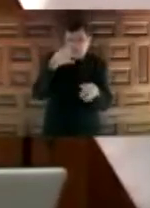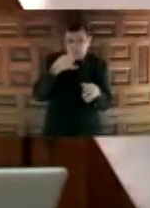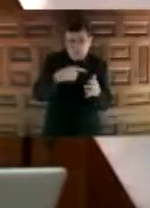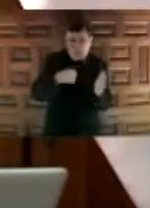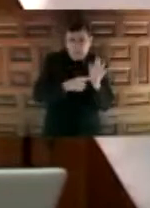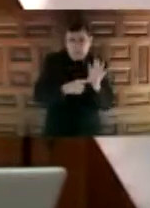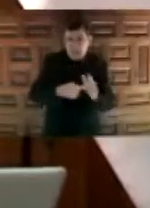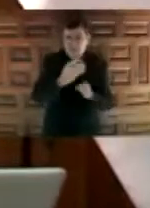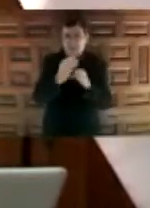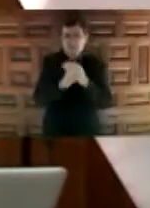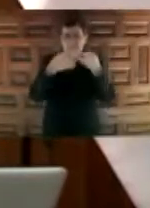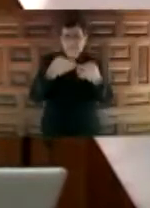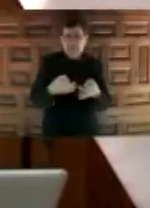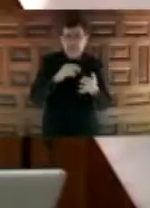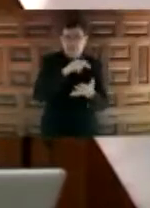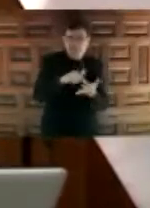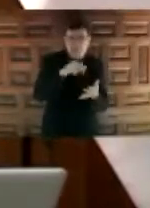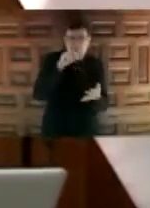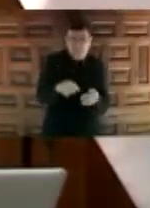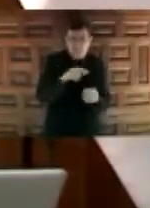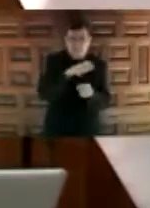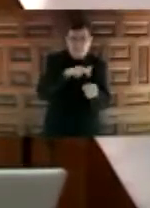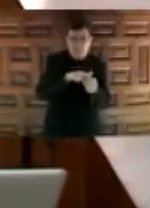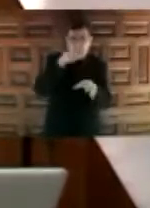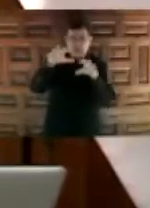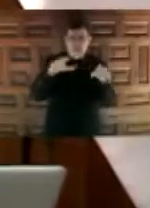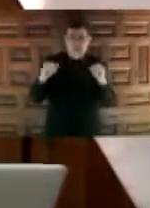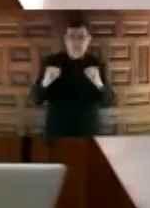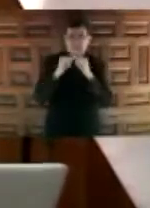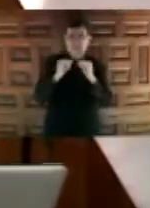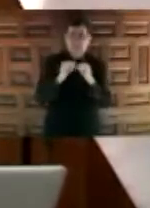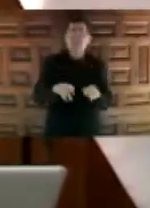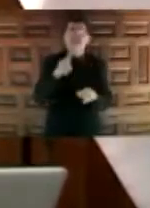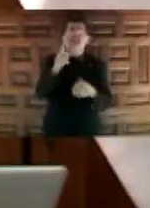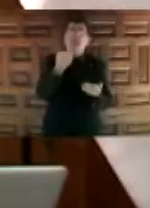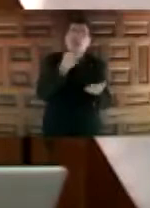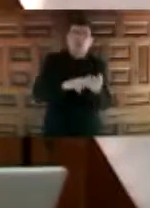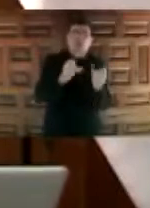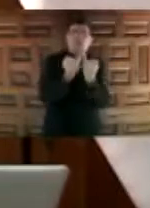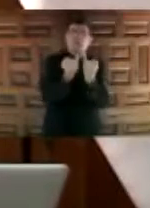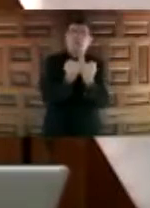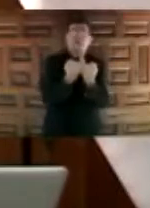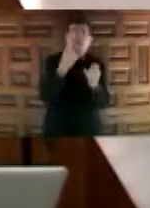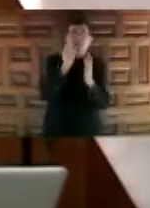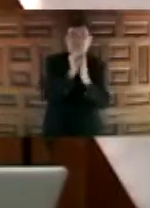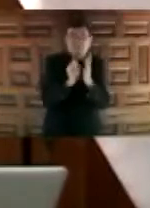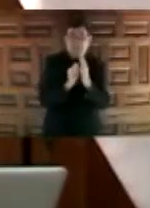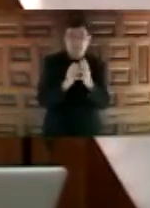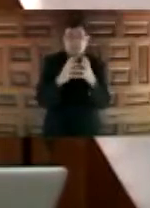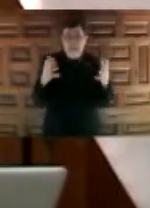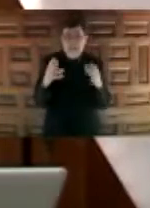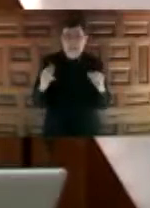este reconocimiento de las condiciones locales y regionales de las instituciones, pero también un sistema de crecimiento